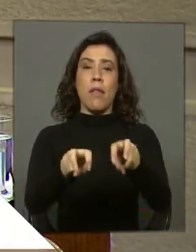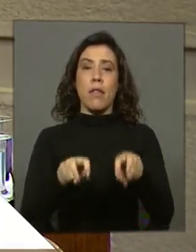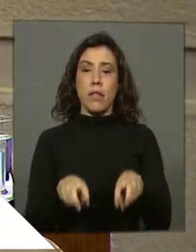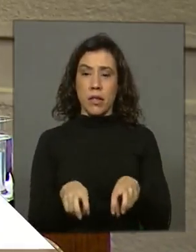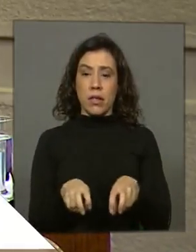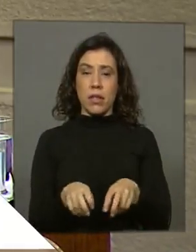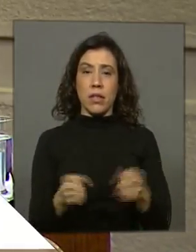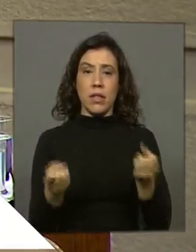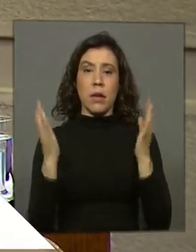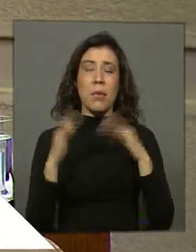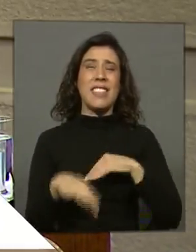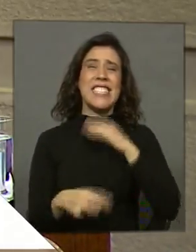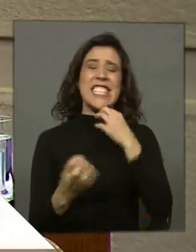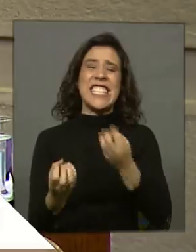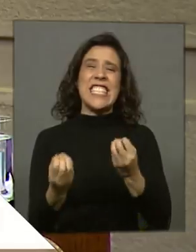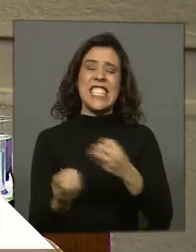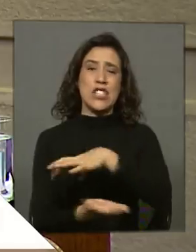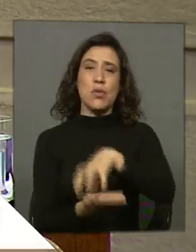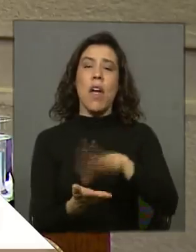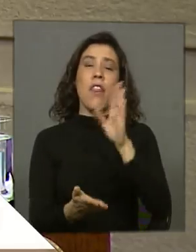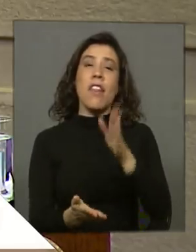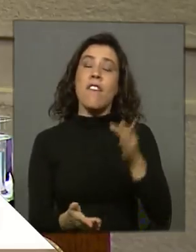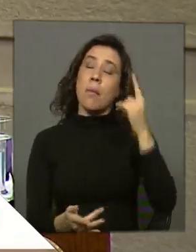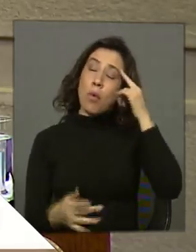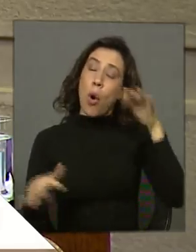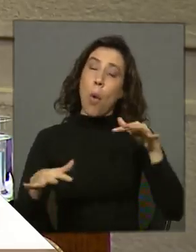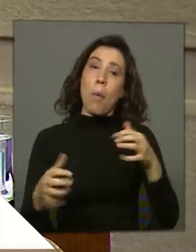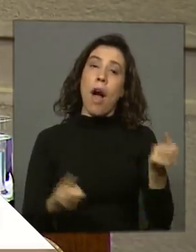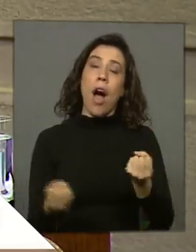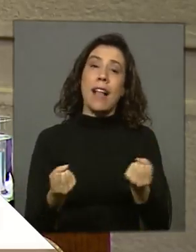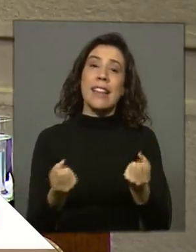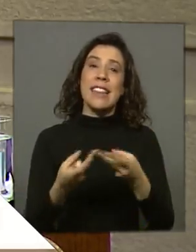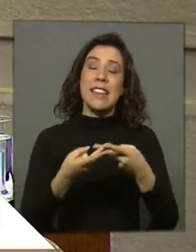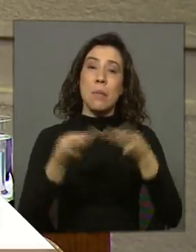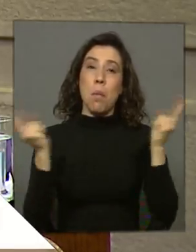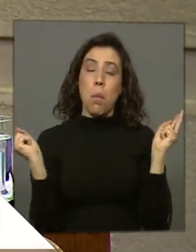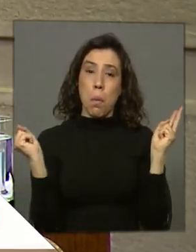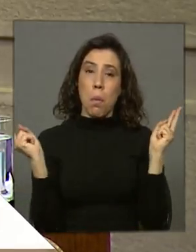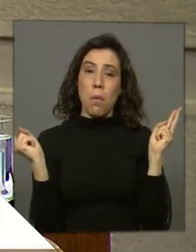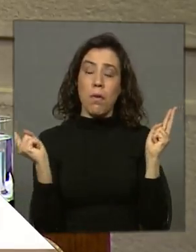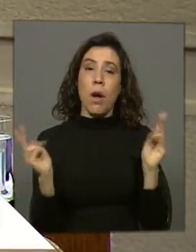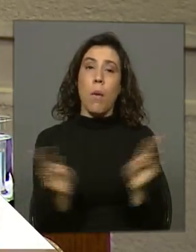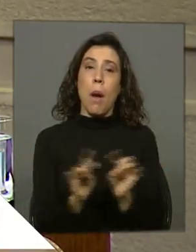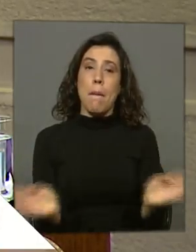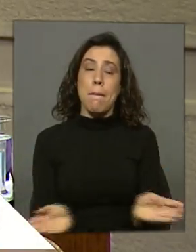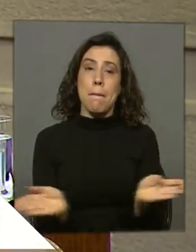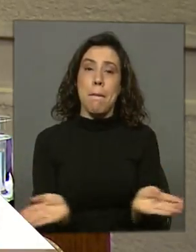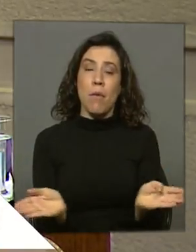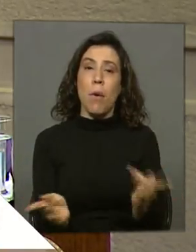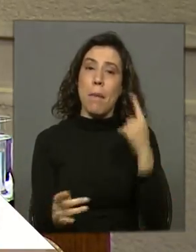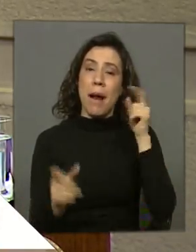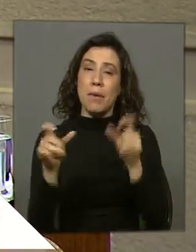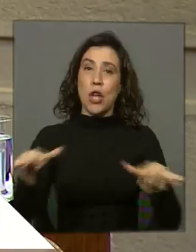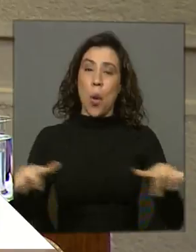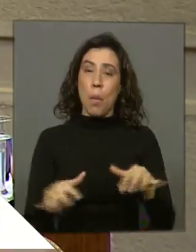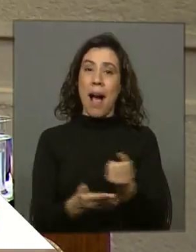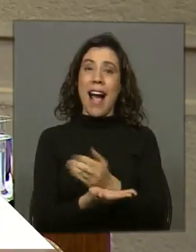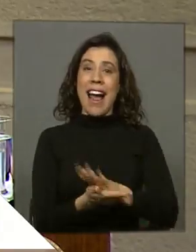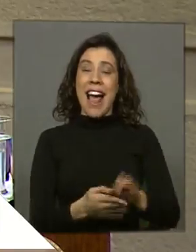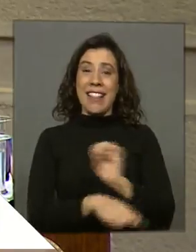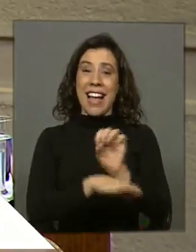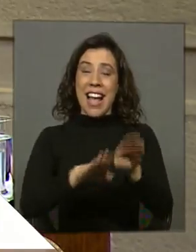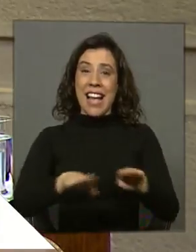en nuestras saturadas ciudades debemos propender al uso de transporte público generando incentivos de su uso la gratuidad del